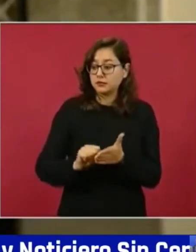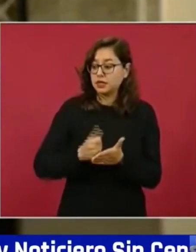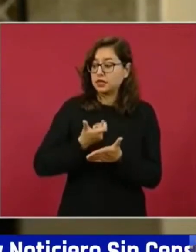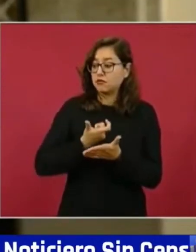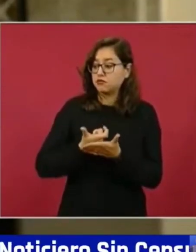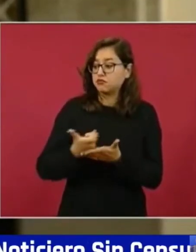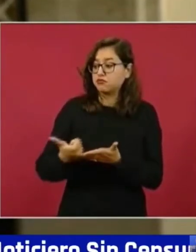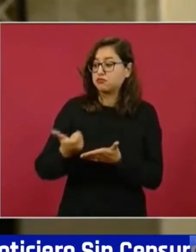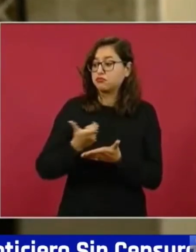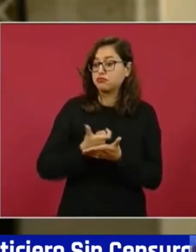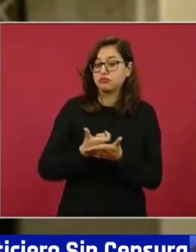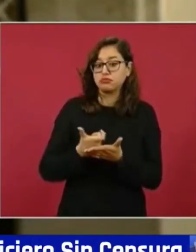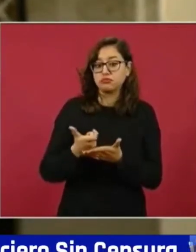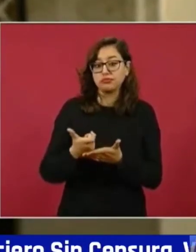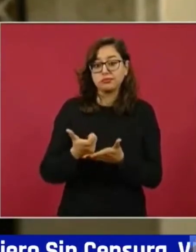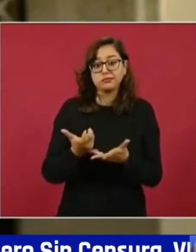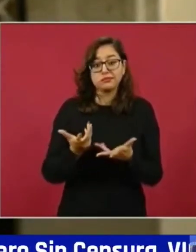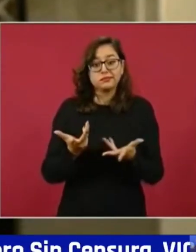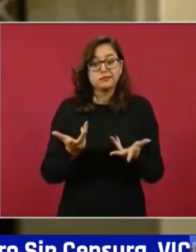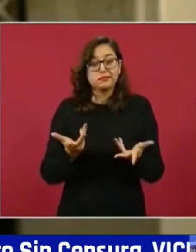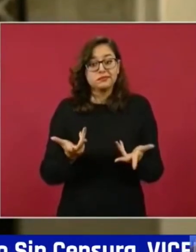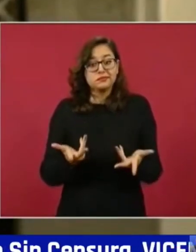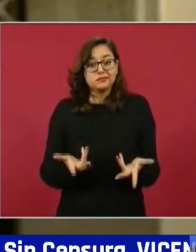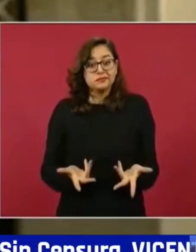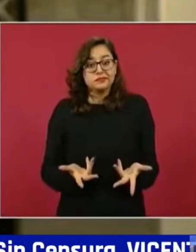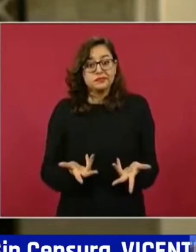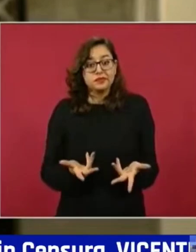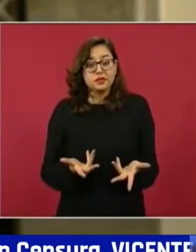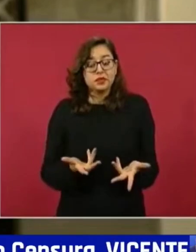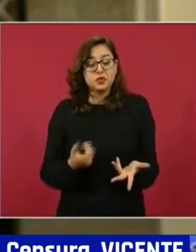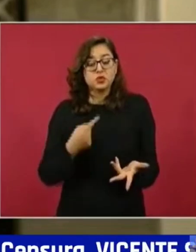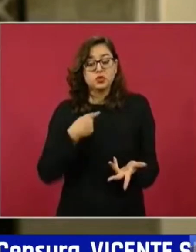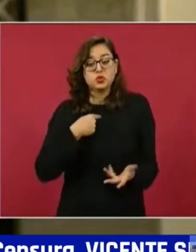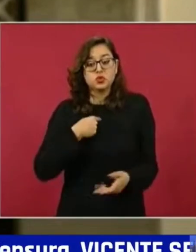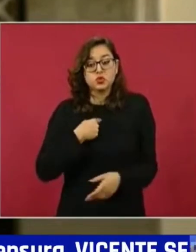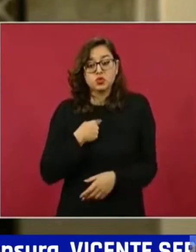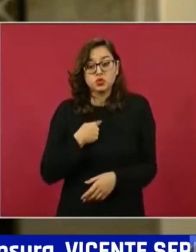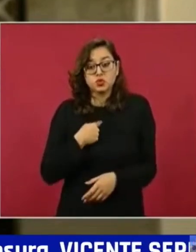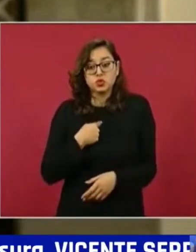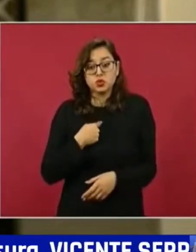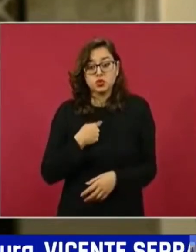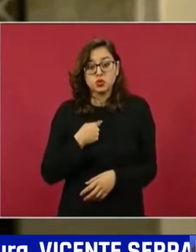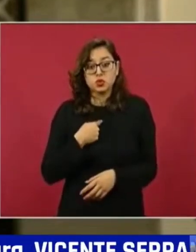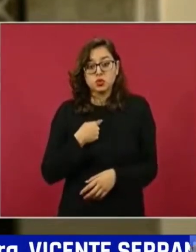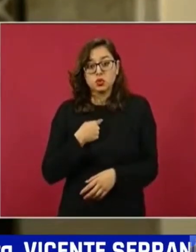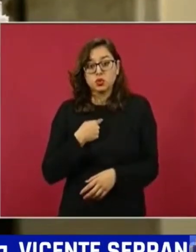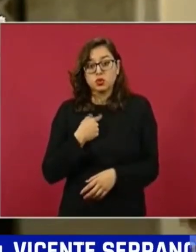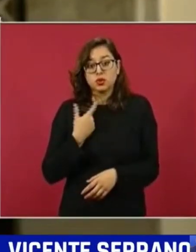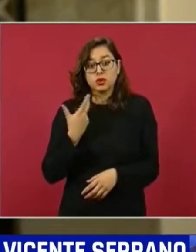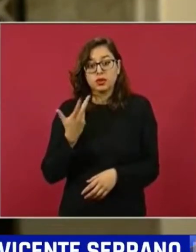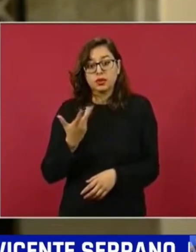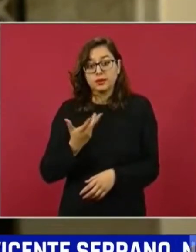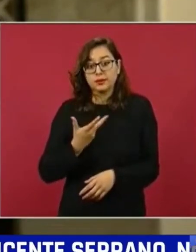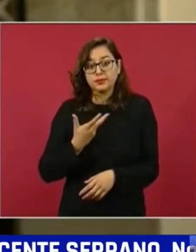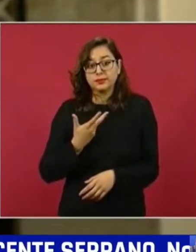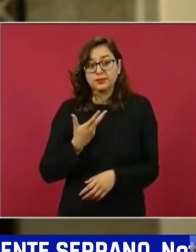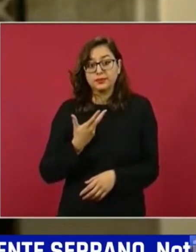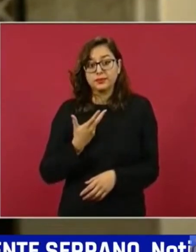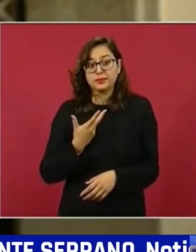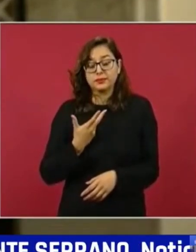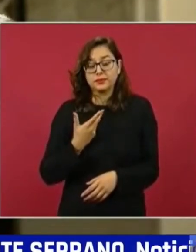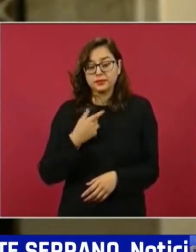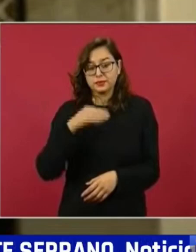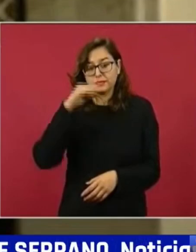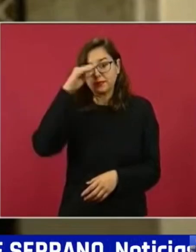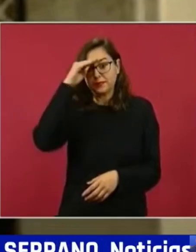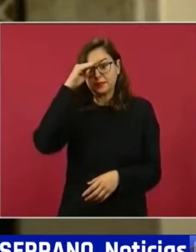entonces yo, que siendo miembro del Consejo de Kansas